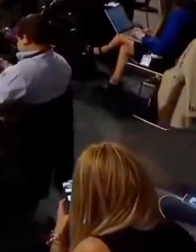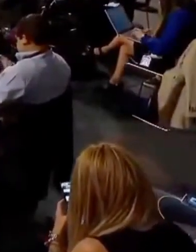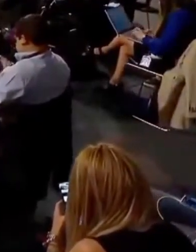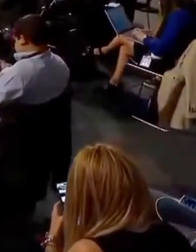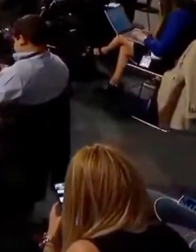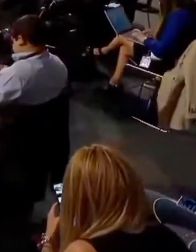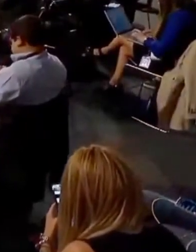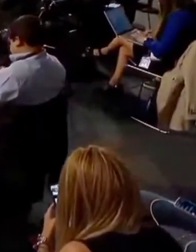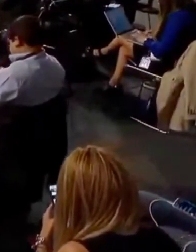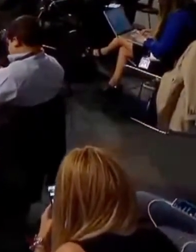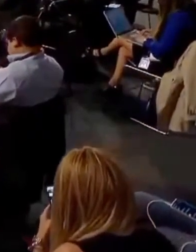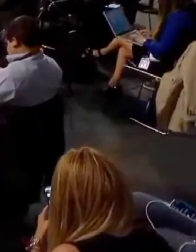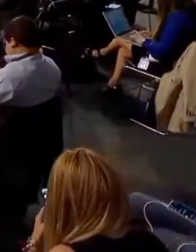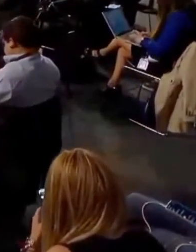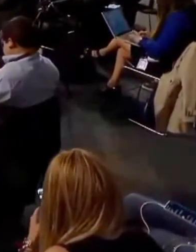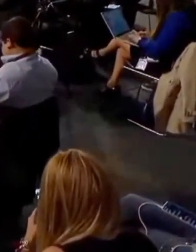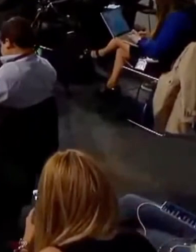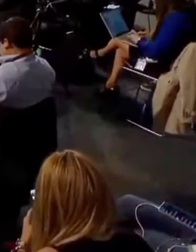¿Quién defiende